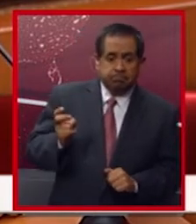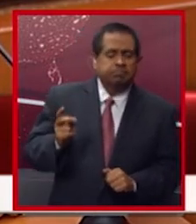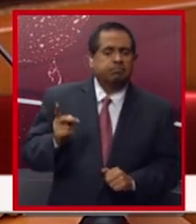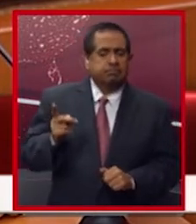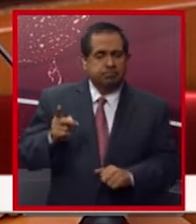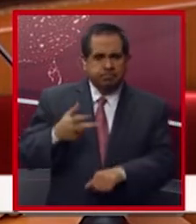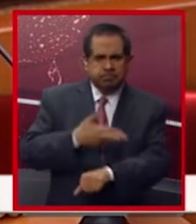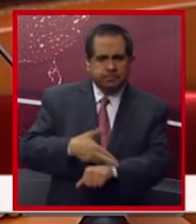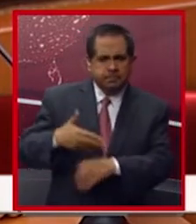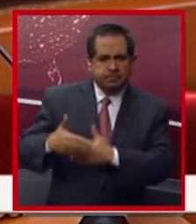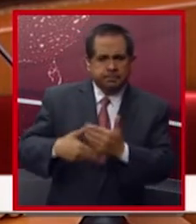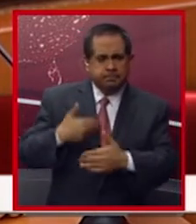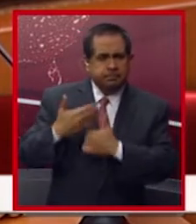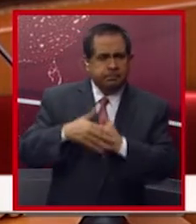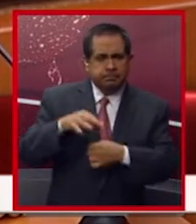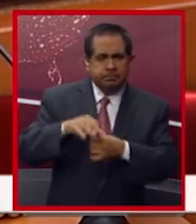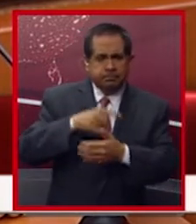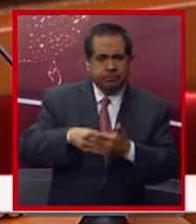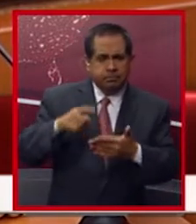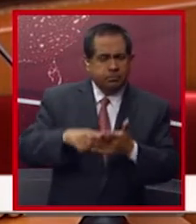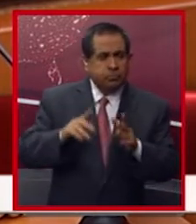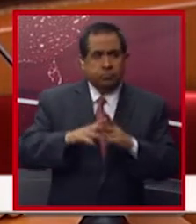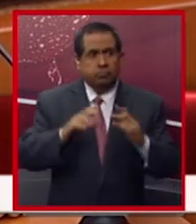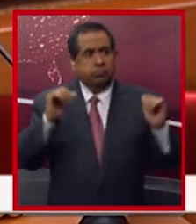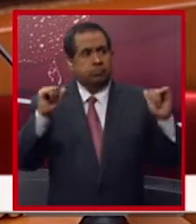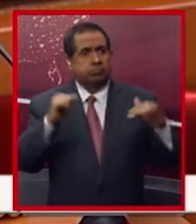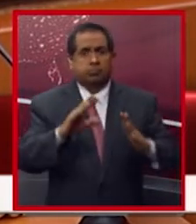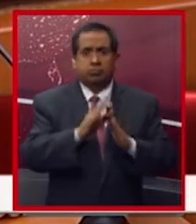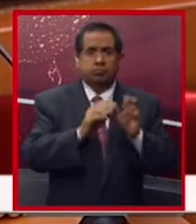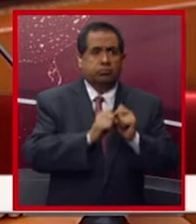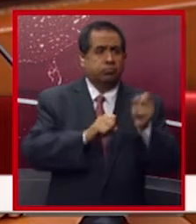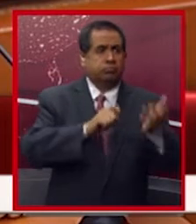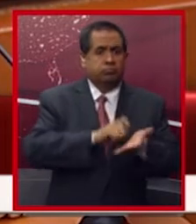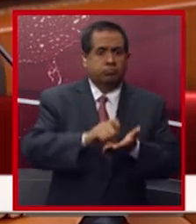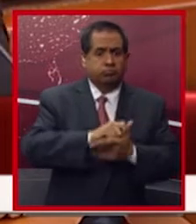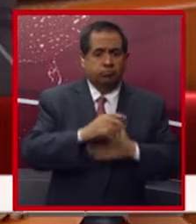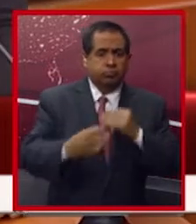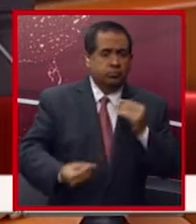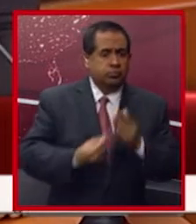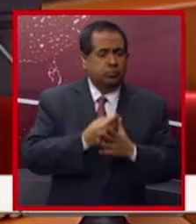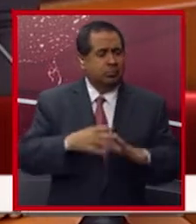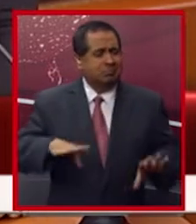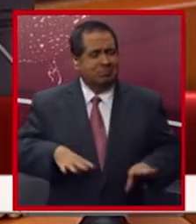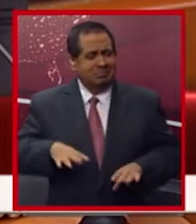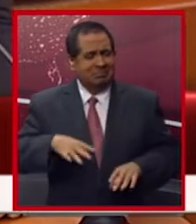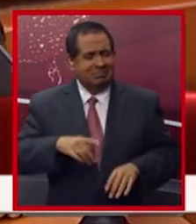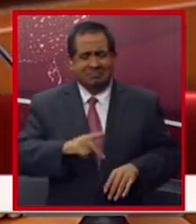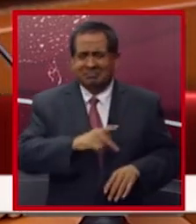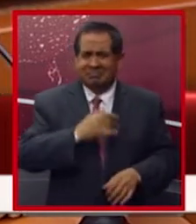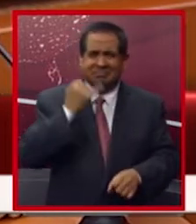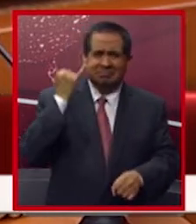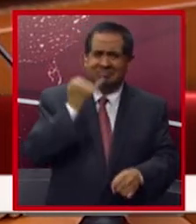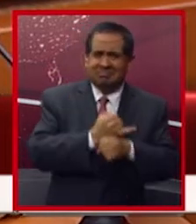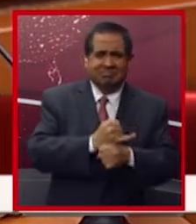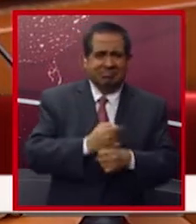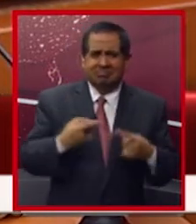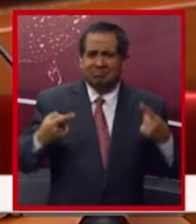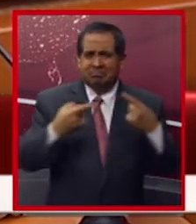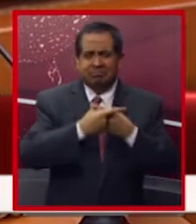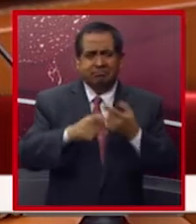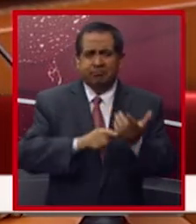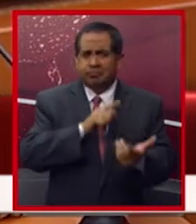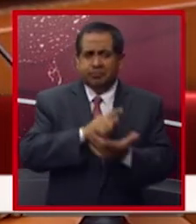el proceso de elección de una asamblea constituyente a todas luces ilegal.